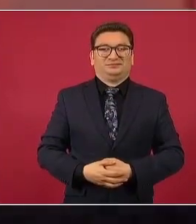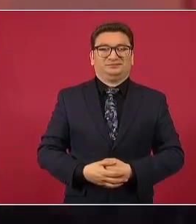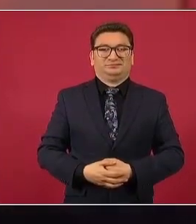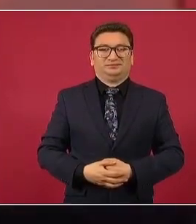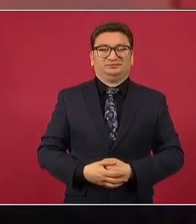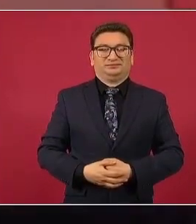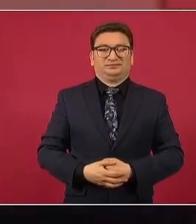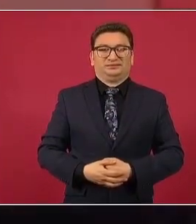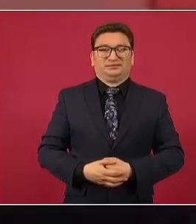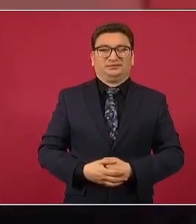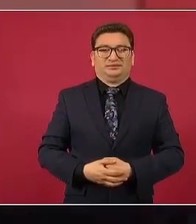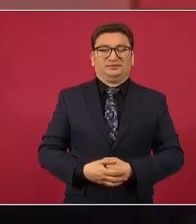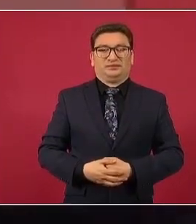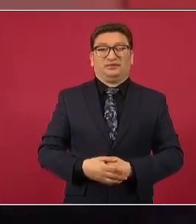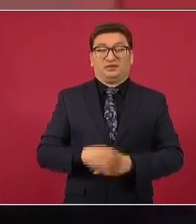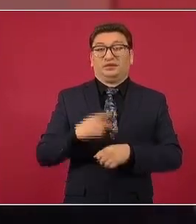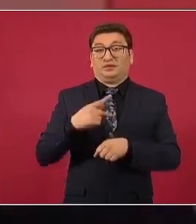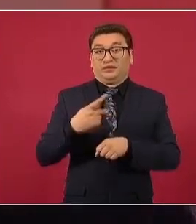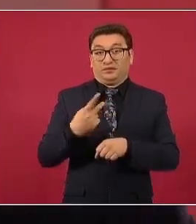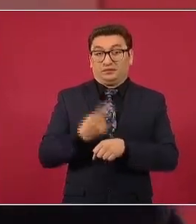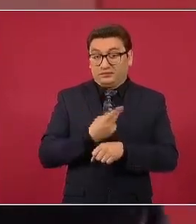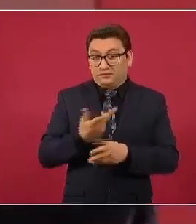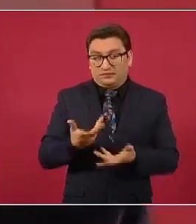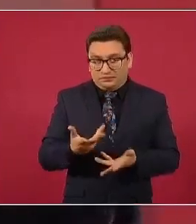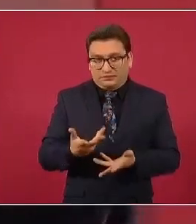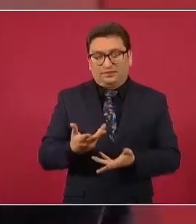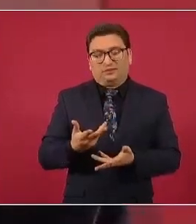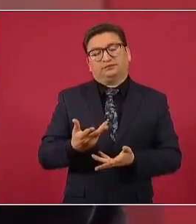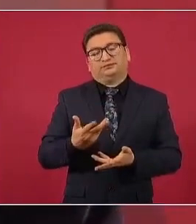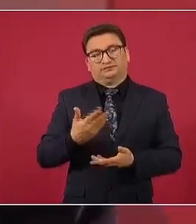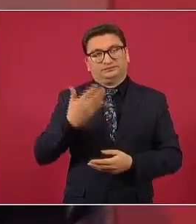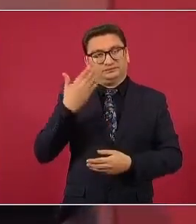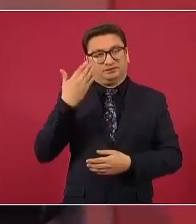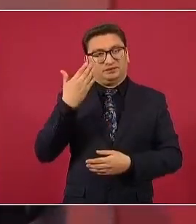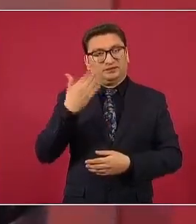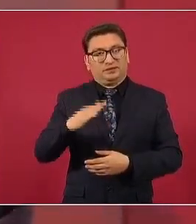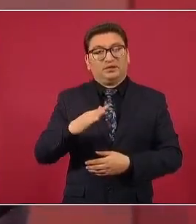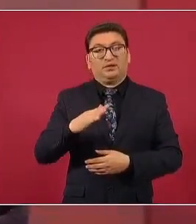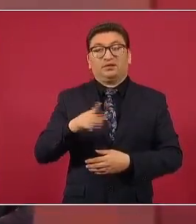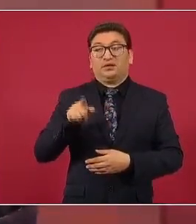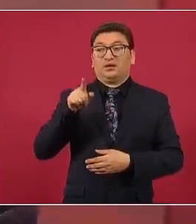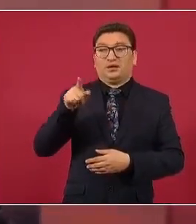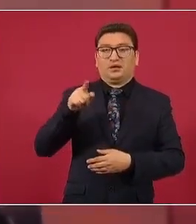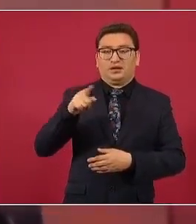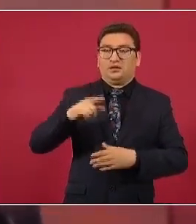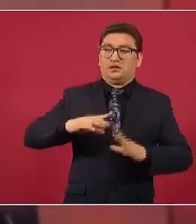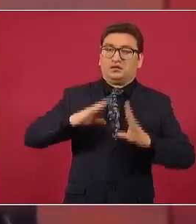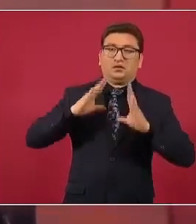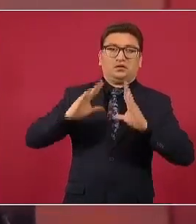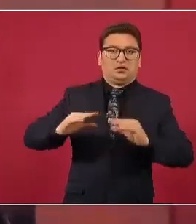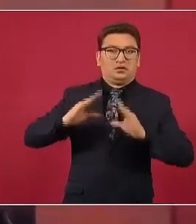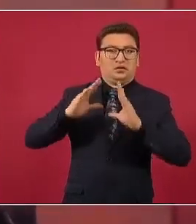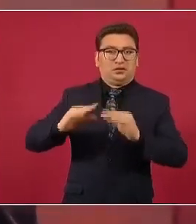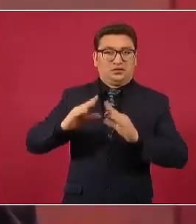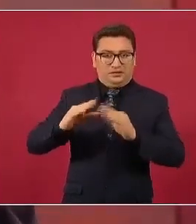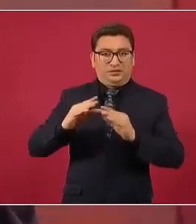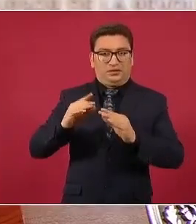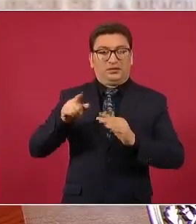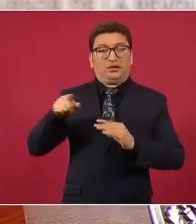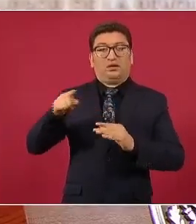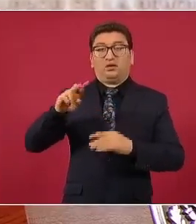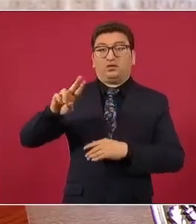Lo que pasa es que va a tener mucho trabajo la academia ahora,